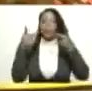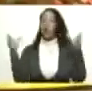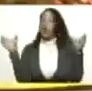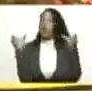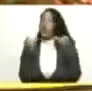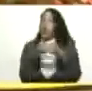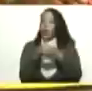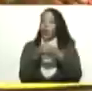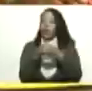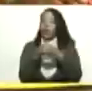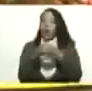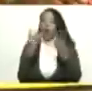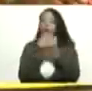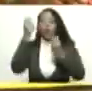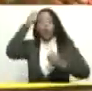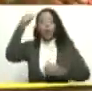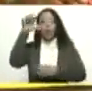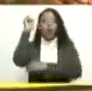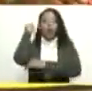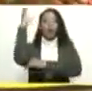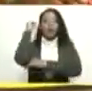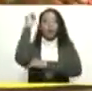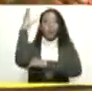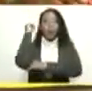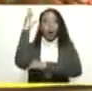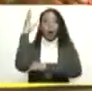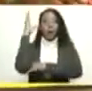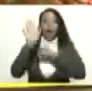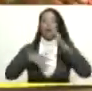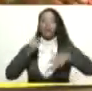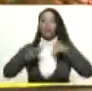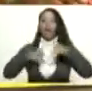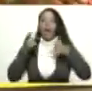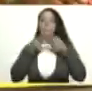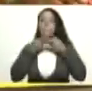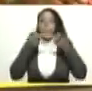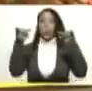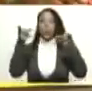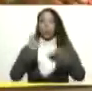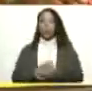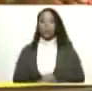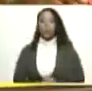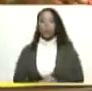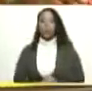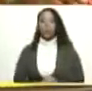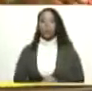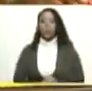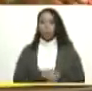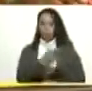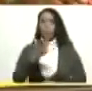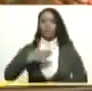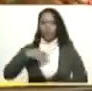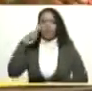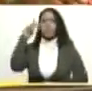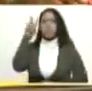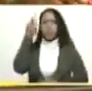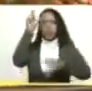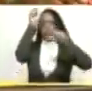reuniones con el pueblo, en asamblea, en actos públicos. Ustedes pueden revisarlos